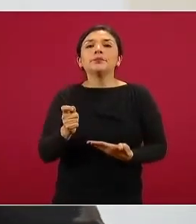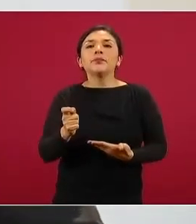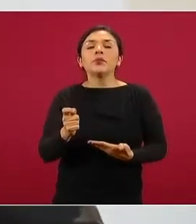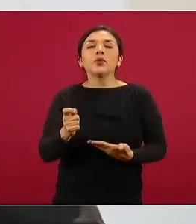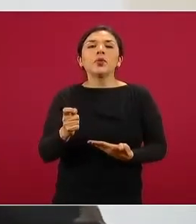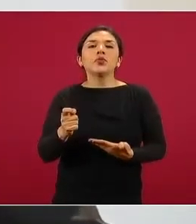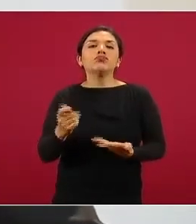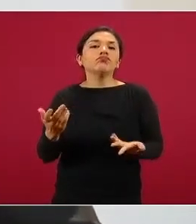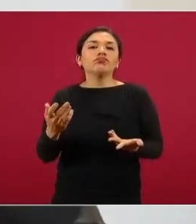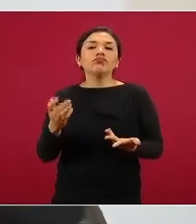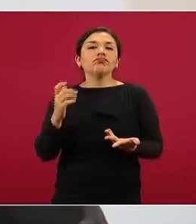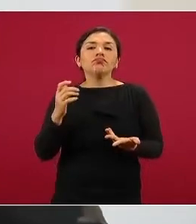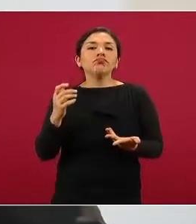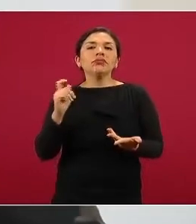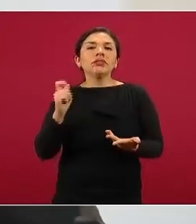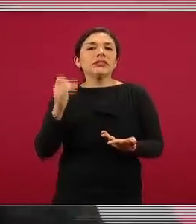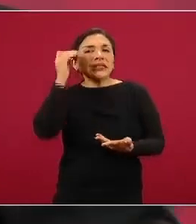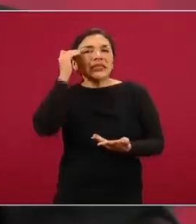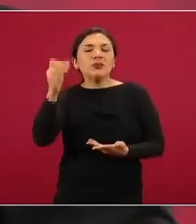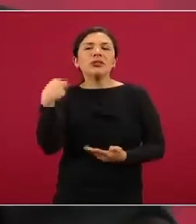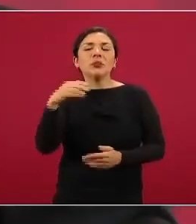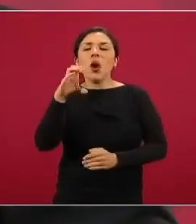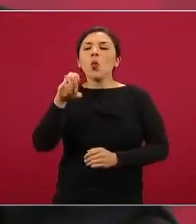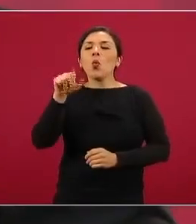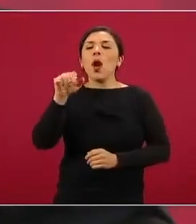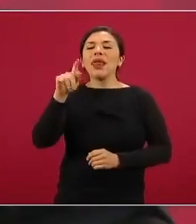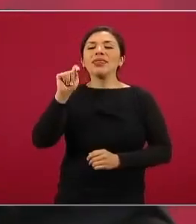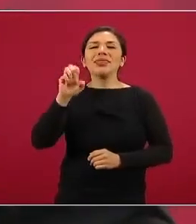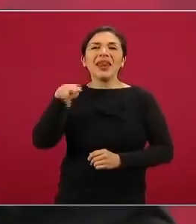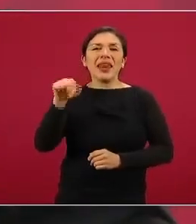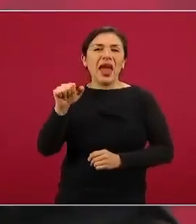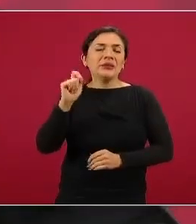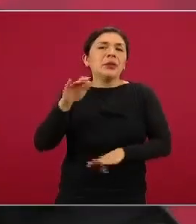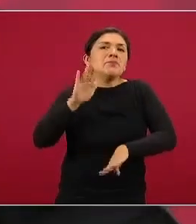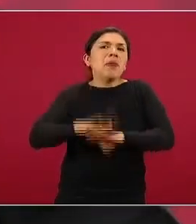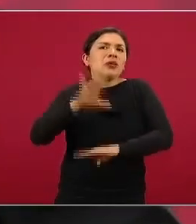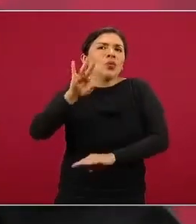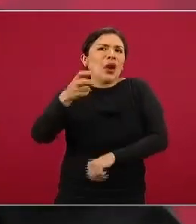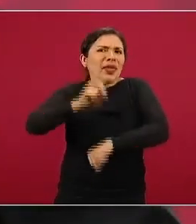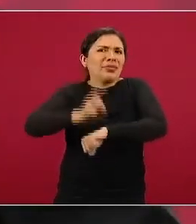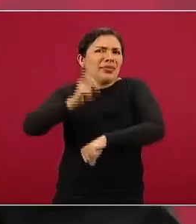cuarentena, que no sé por qué se llama cuarentena, porque pues pasa de los 40 días,